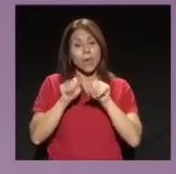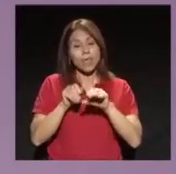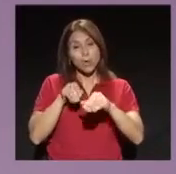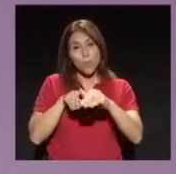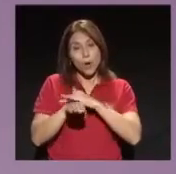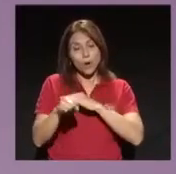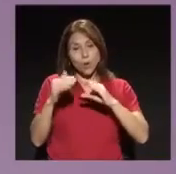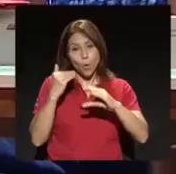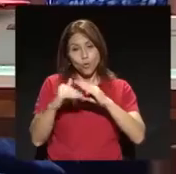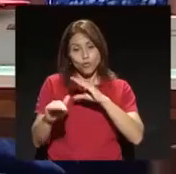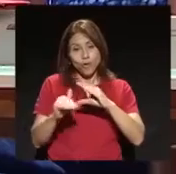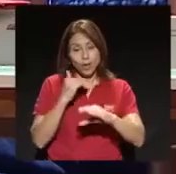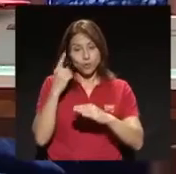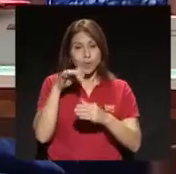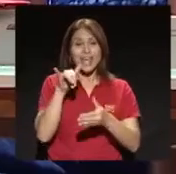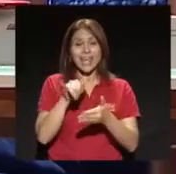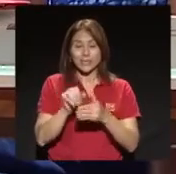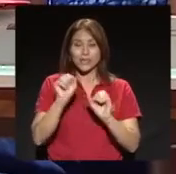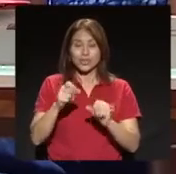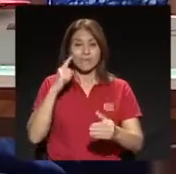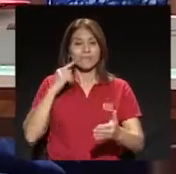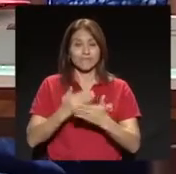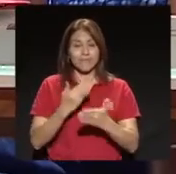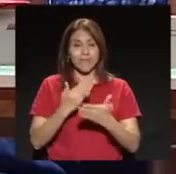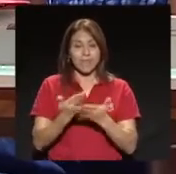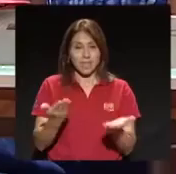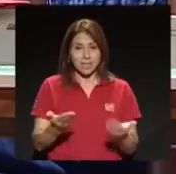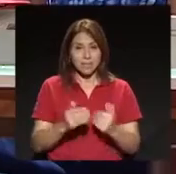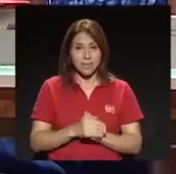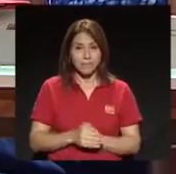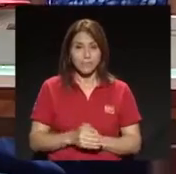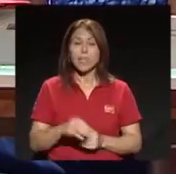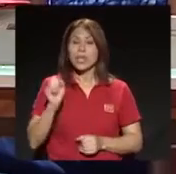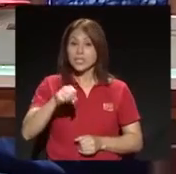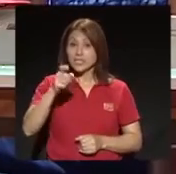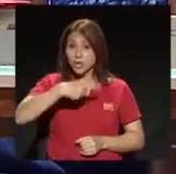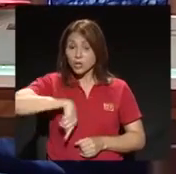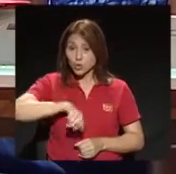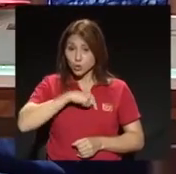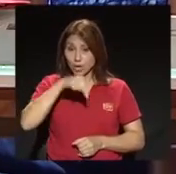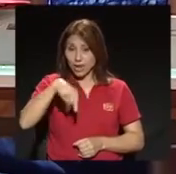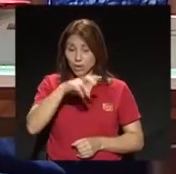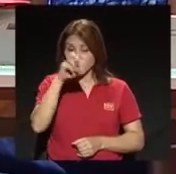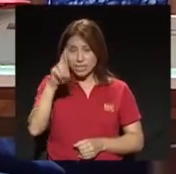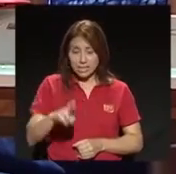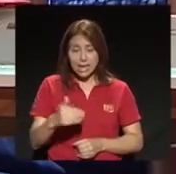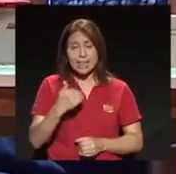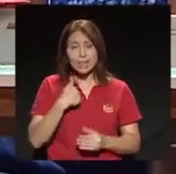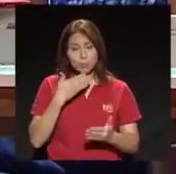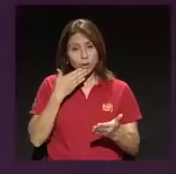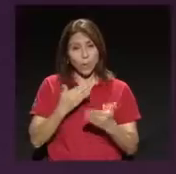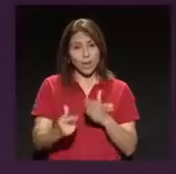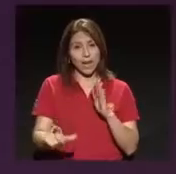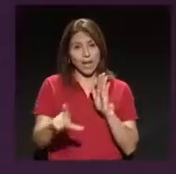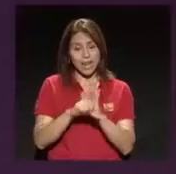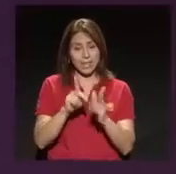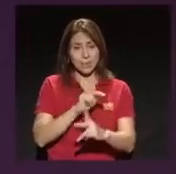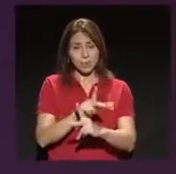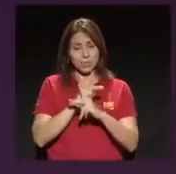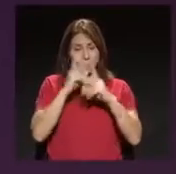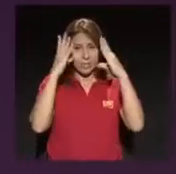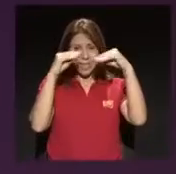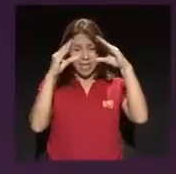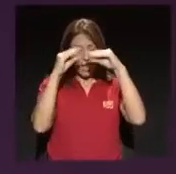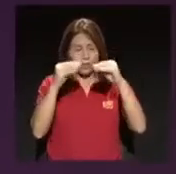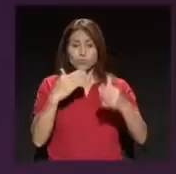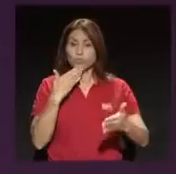que se tiene. Sí, nosotros en Costa Rica, digamos, tenemos una buena ley de protección de datos, una buena, digamos,